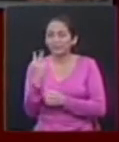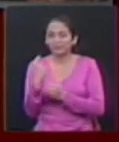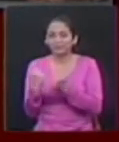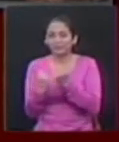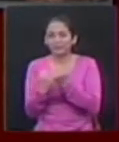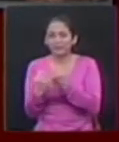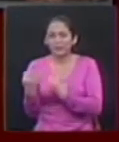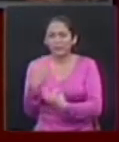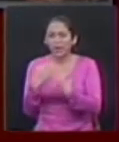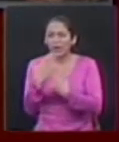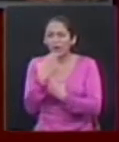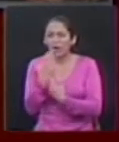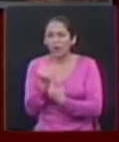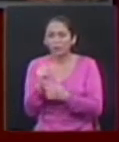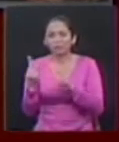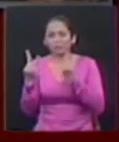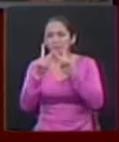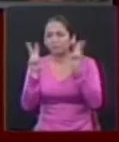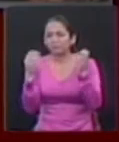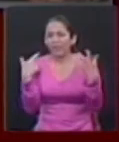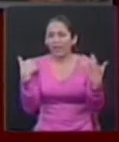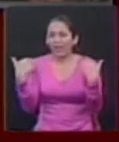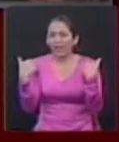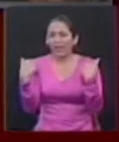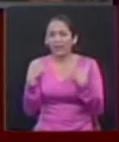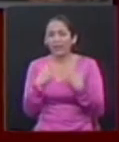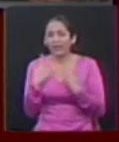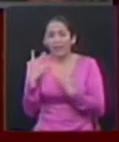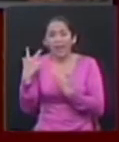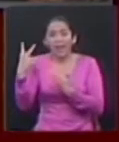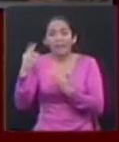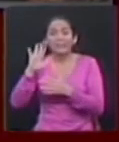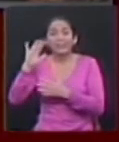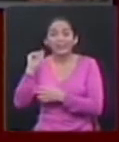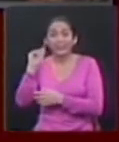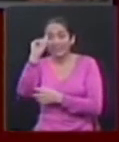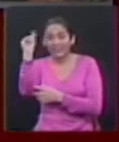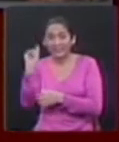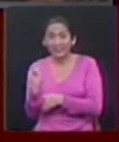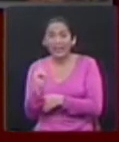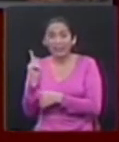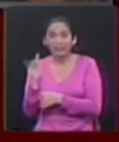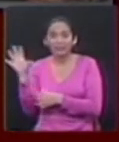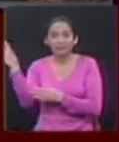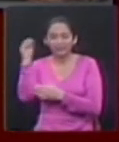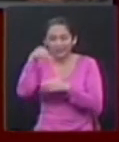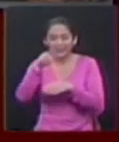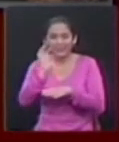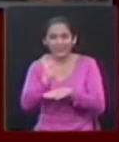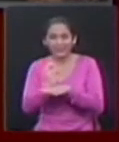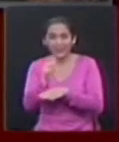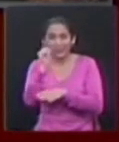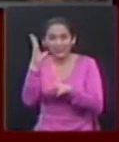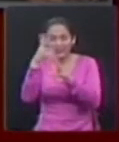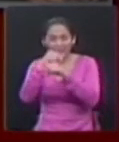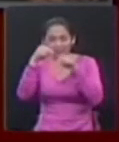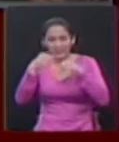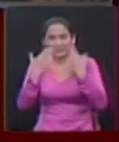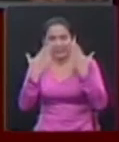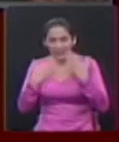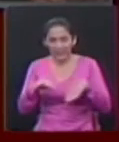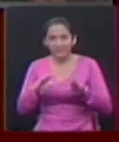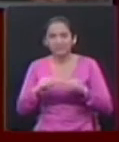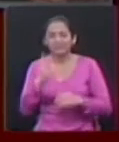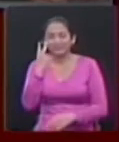sobre La Traviata, ópera considerada la más popular del teatro lírico italiano y que se estrenó anoche en Cuenca. Bienvenidos, gracias